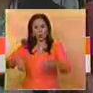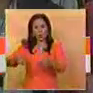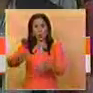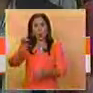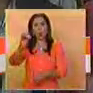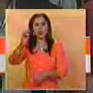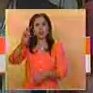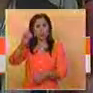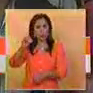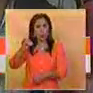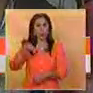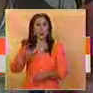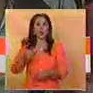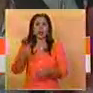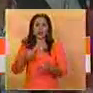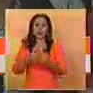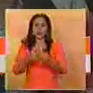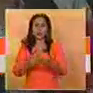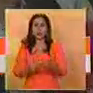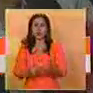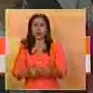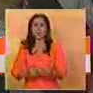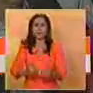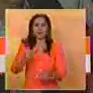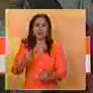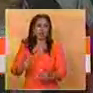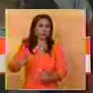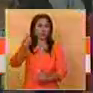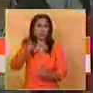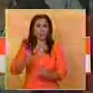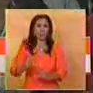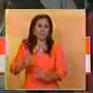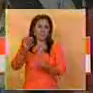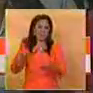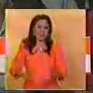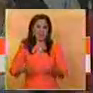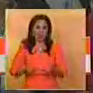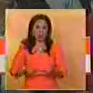Orinoco están constituidas de crudo pesado y extrapesado.